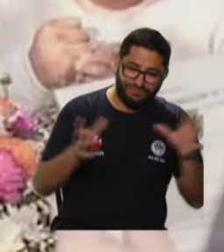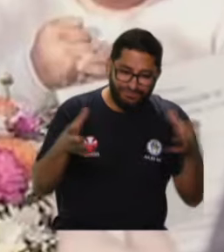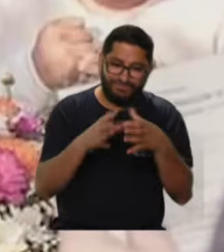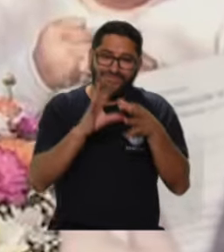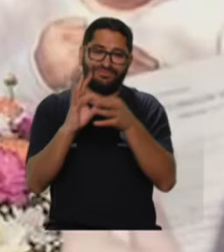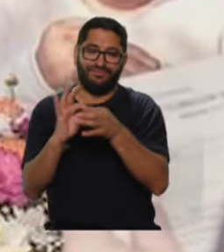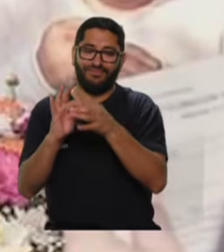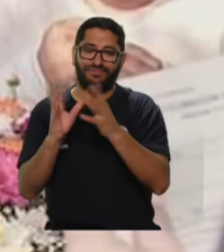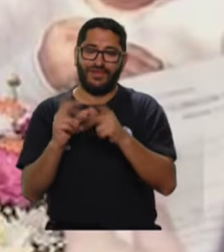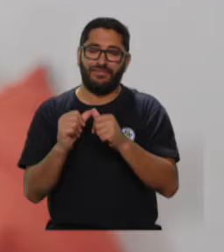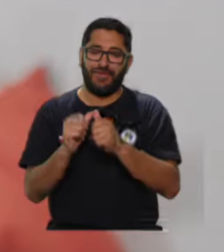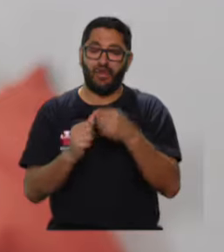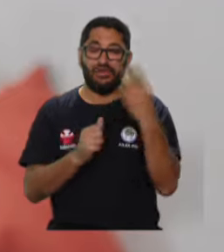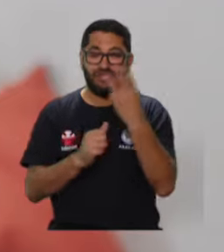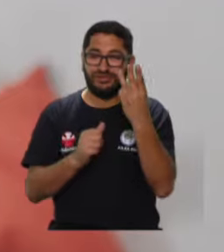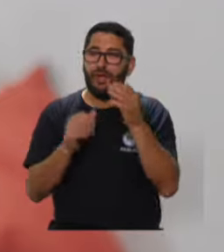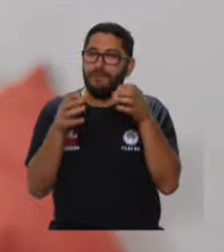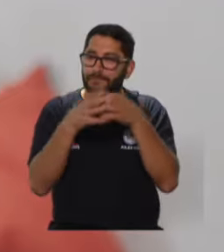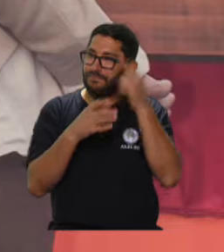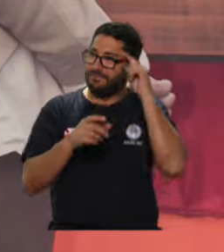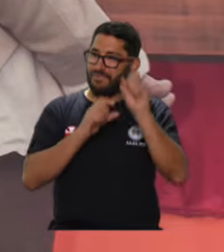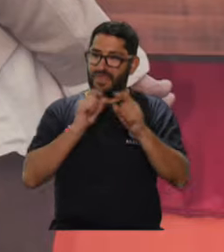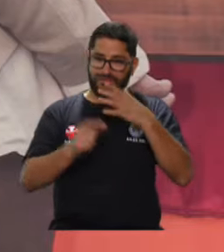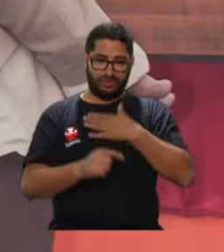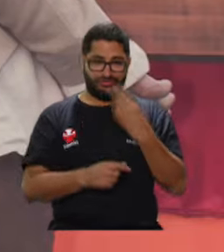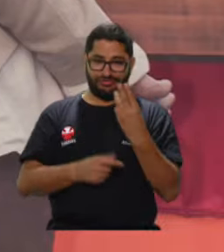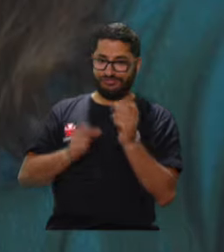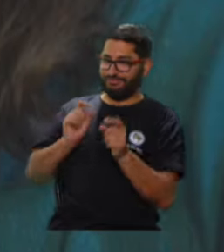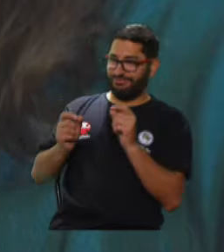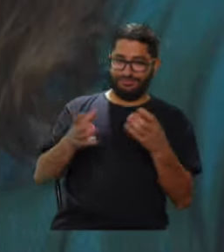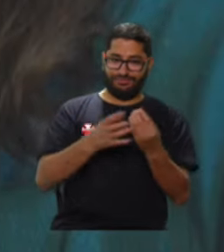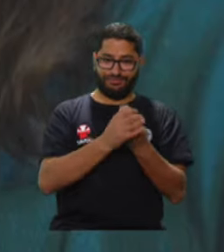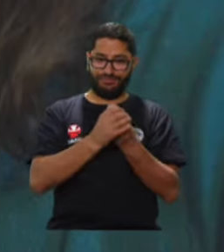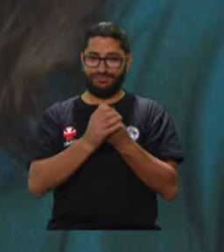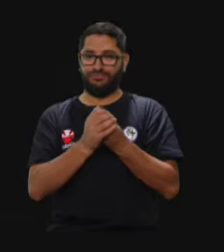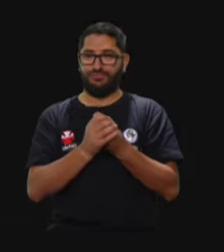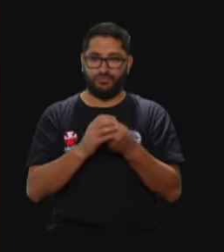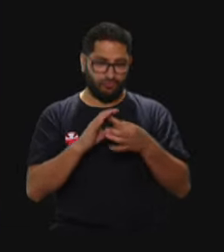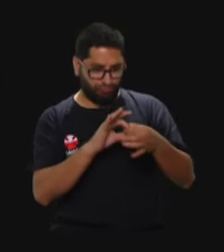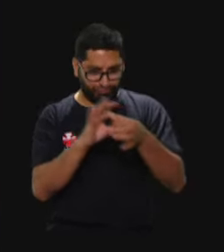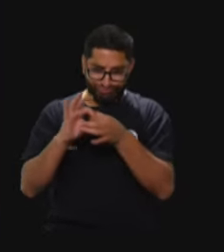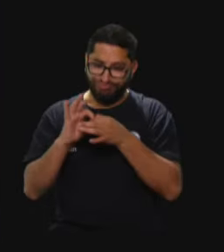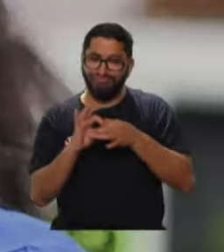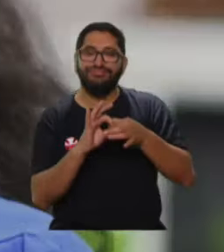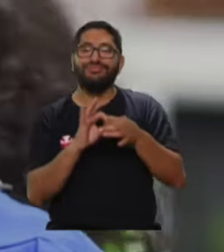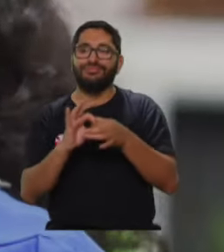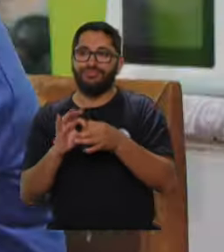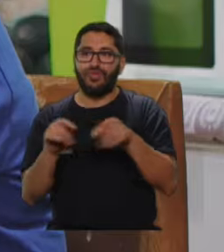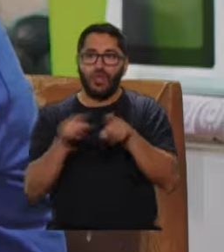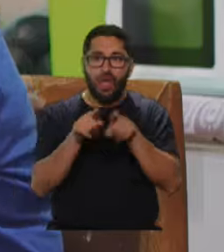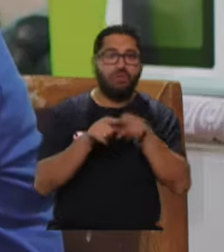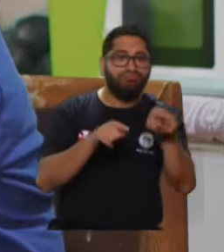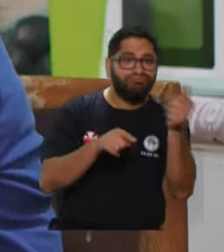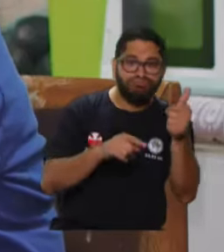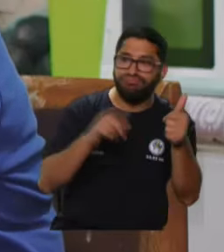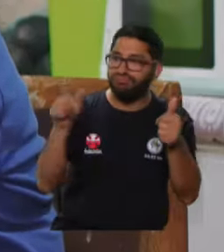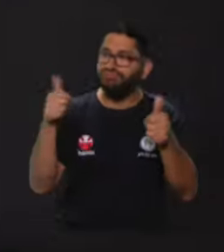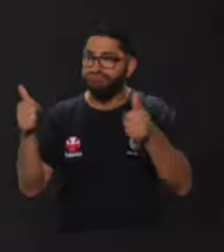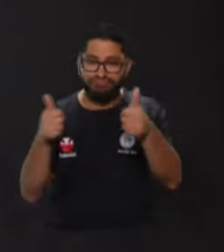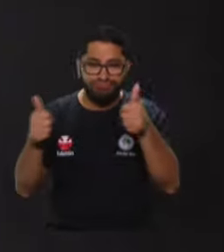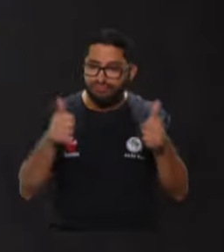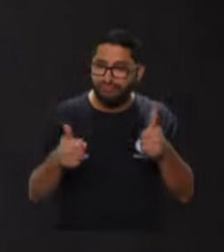hacer cosas, era como, somos los tres mosqueteros. Como que somos bien aperrados los tres. La Ana decía, hagamos esto, Fran, dale, Joaco, vamos. Entonces siempre los tres